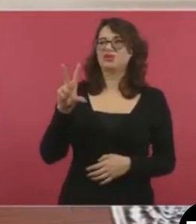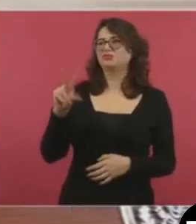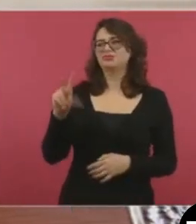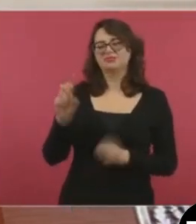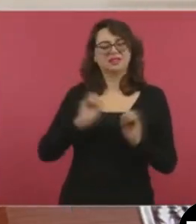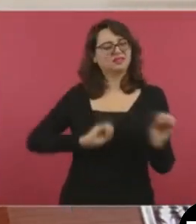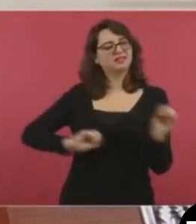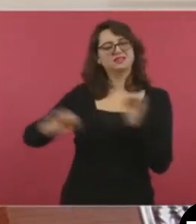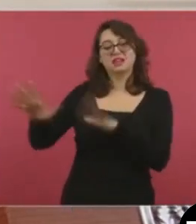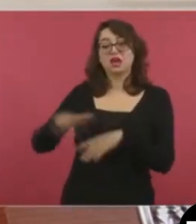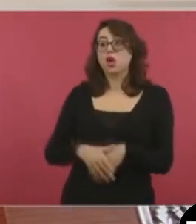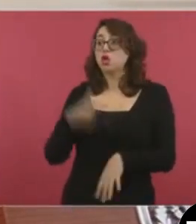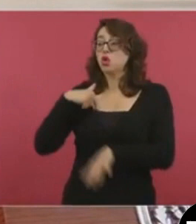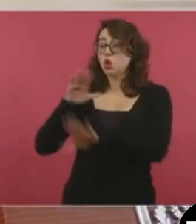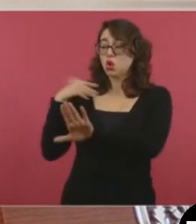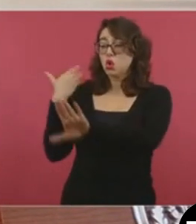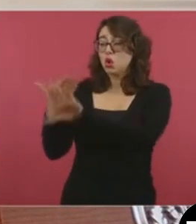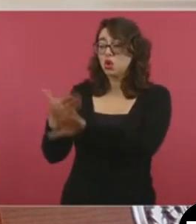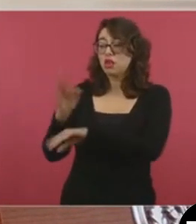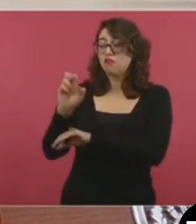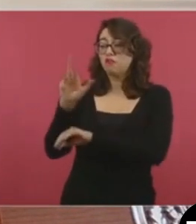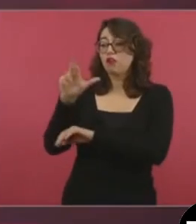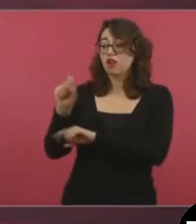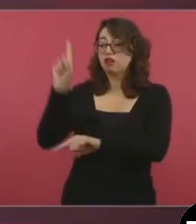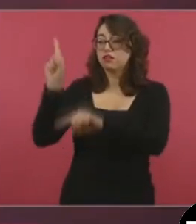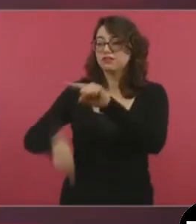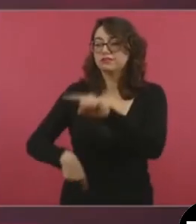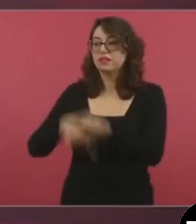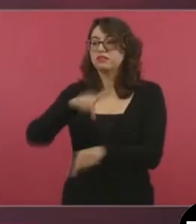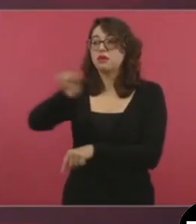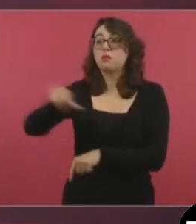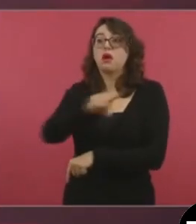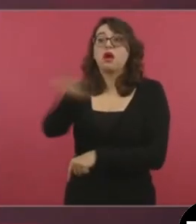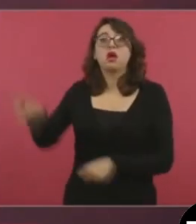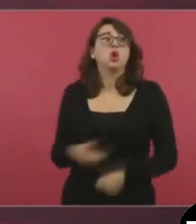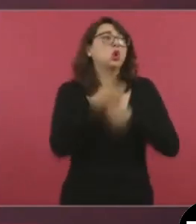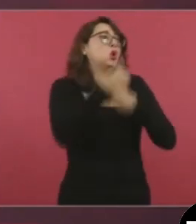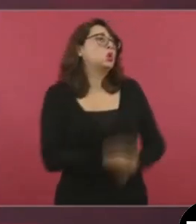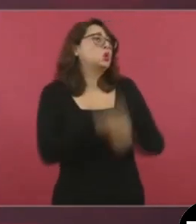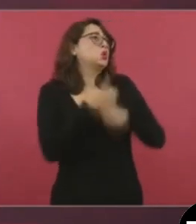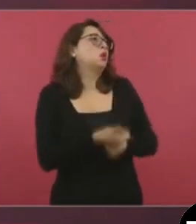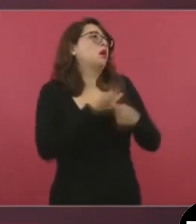vivientes.